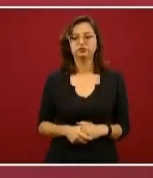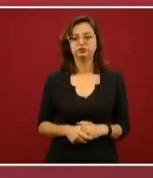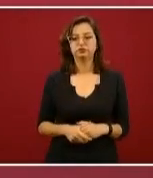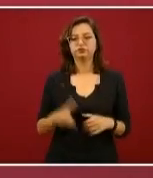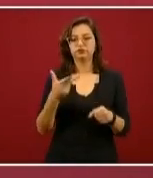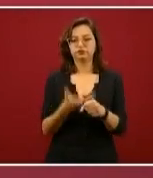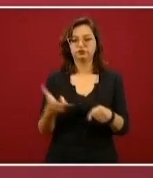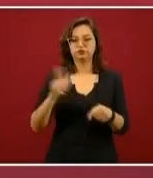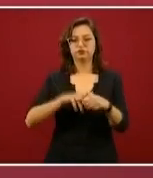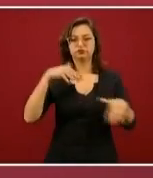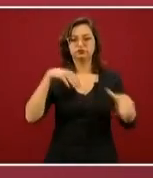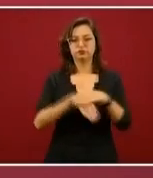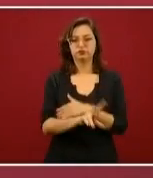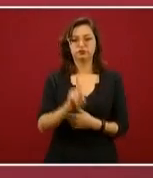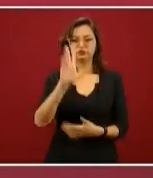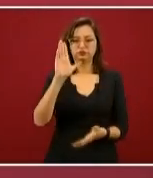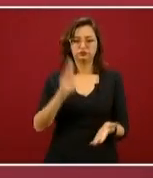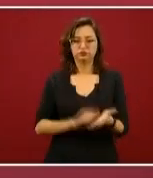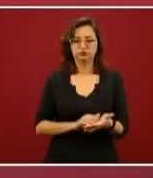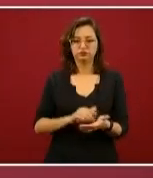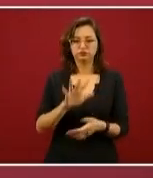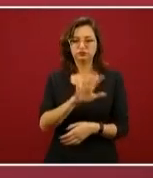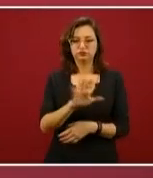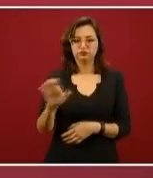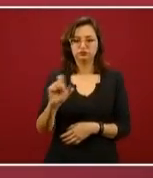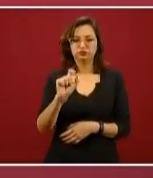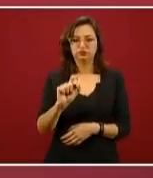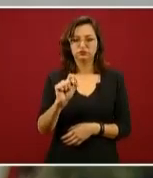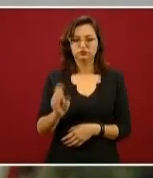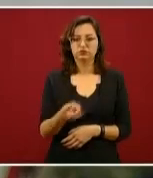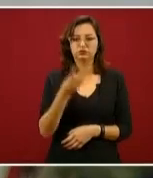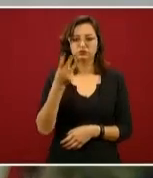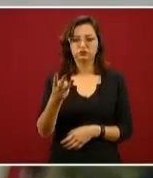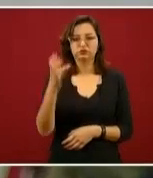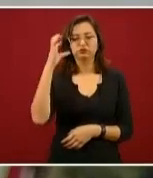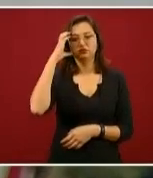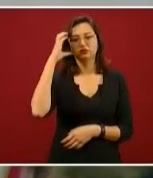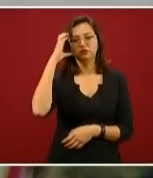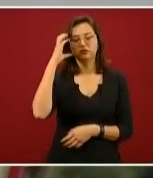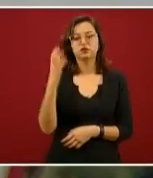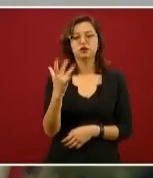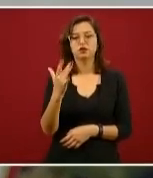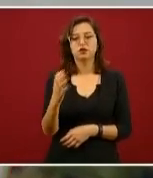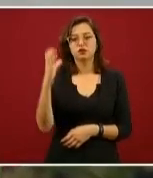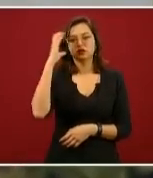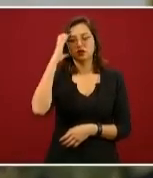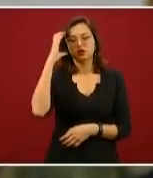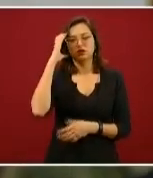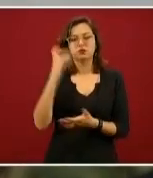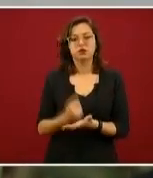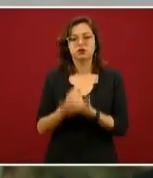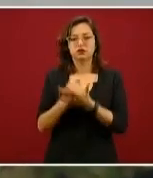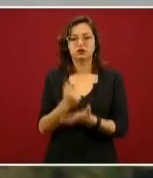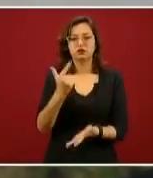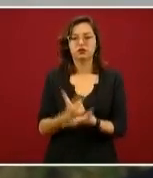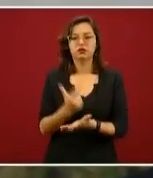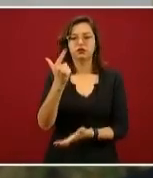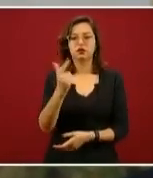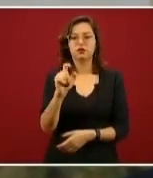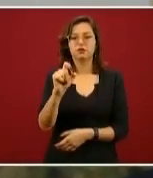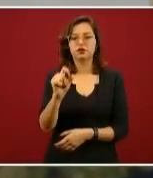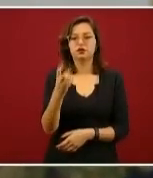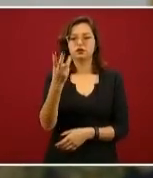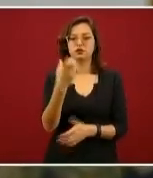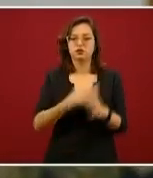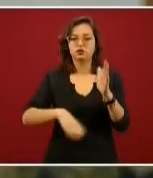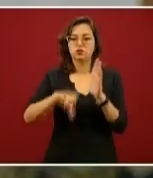hospitalización: 2,523 camas censadas, 50 camas de terapia intensiva y 23 cuartos para